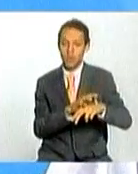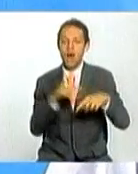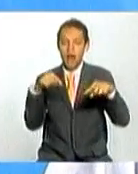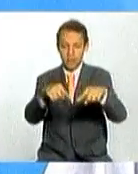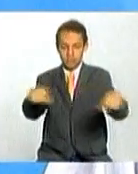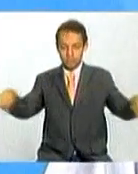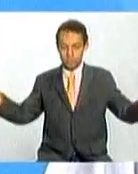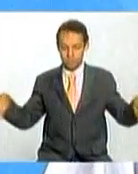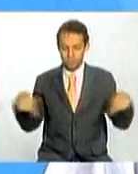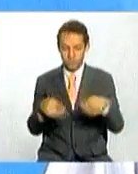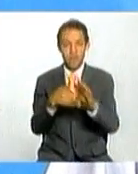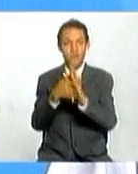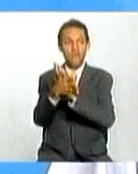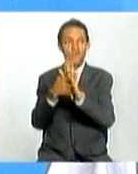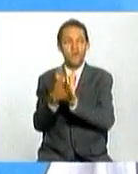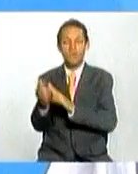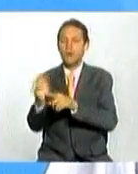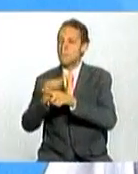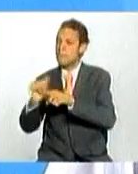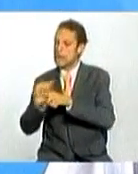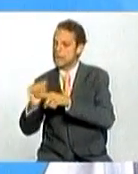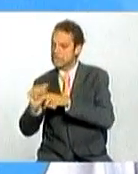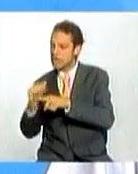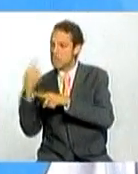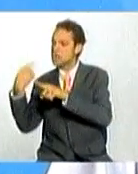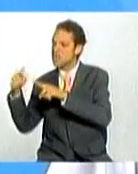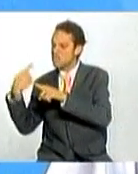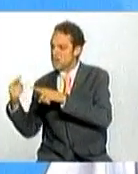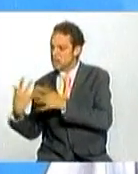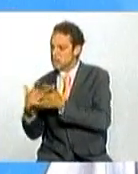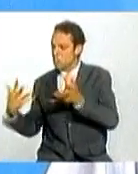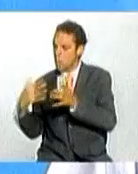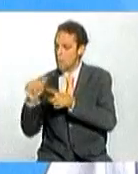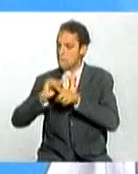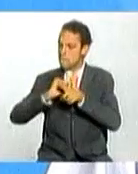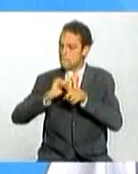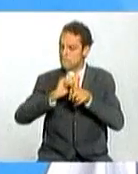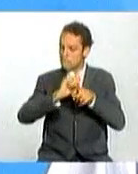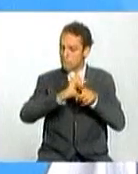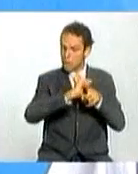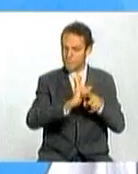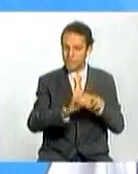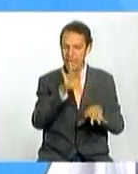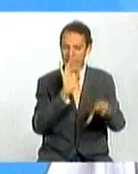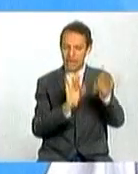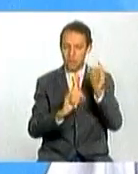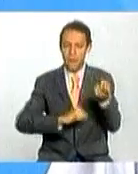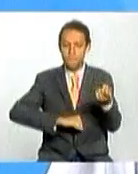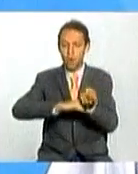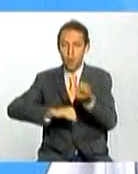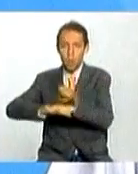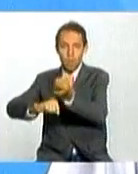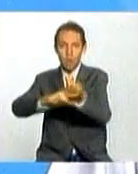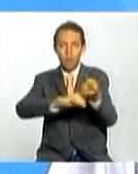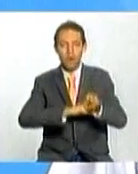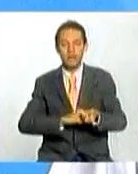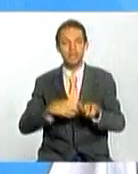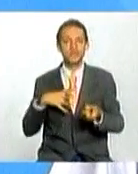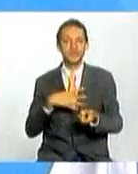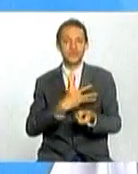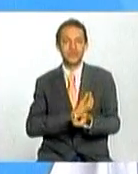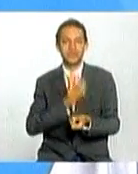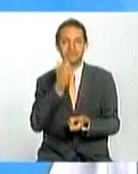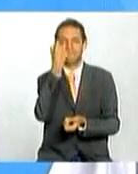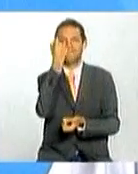consultorio, vamos a contarles a todos ustedes los diferentes procedimientos en las ayudas diagnósticas. Queremos que todos ustedes entiendan